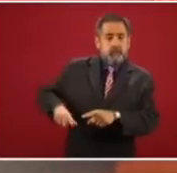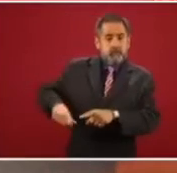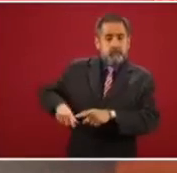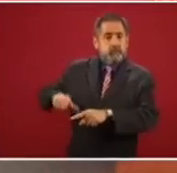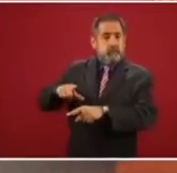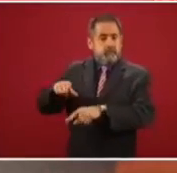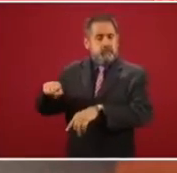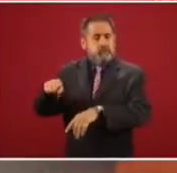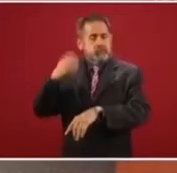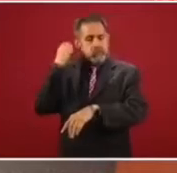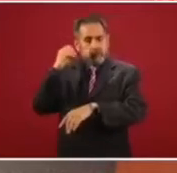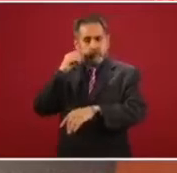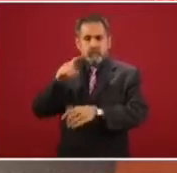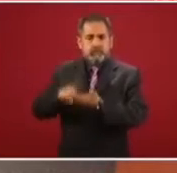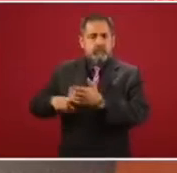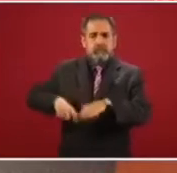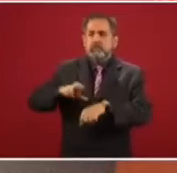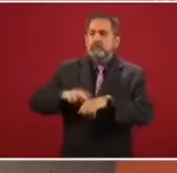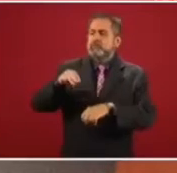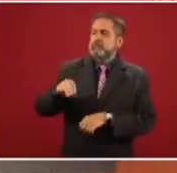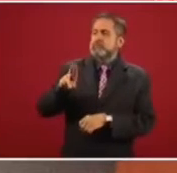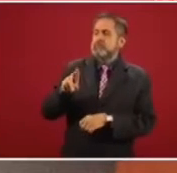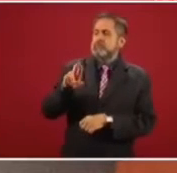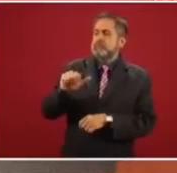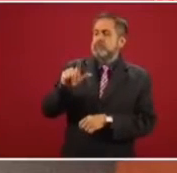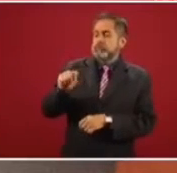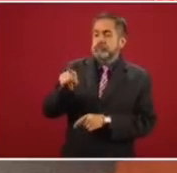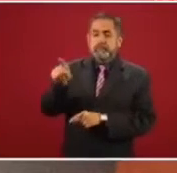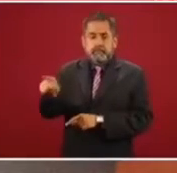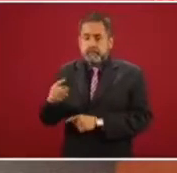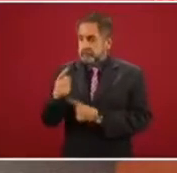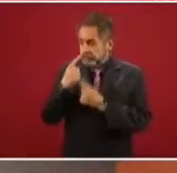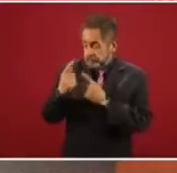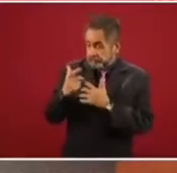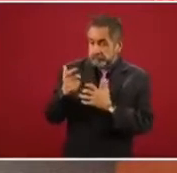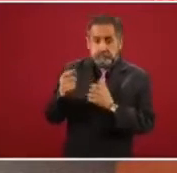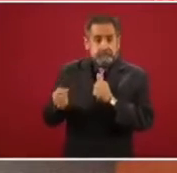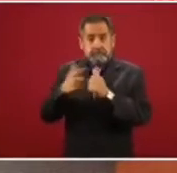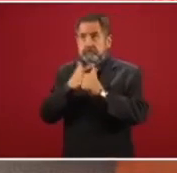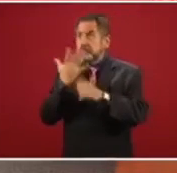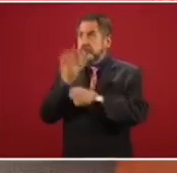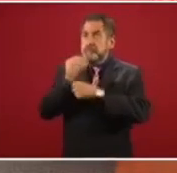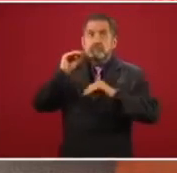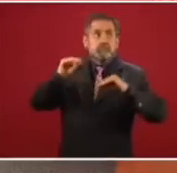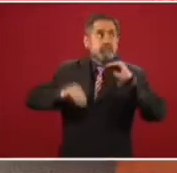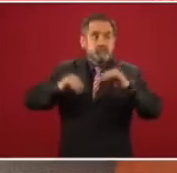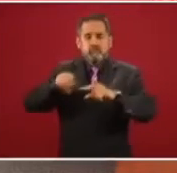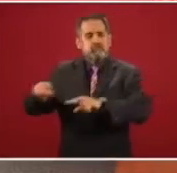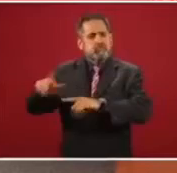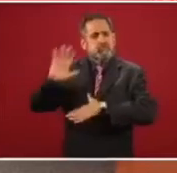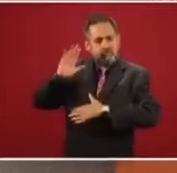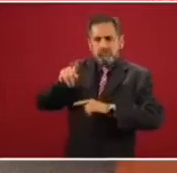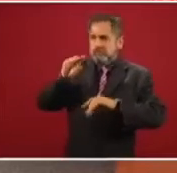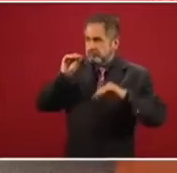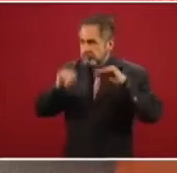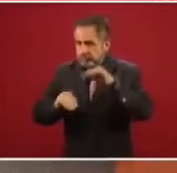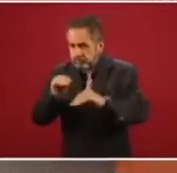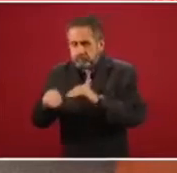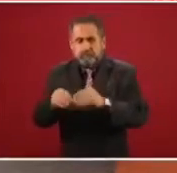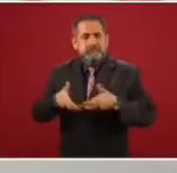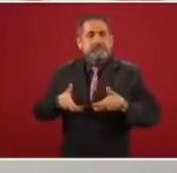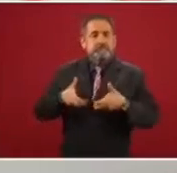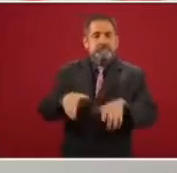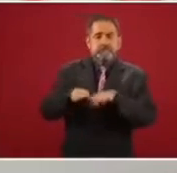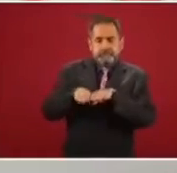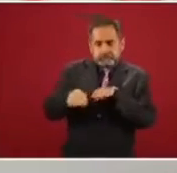el gobernador murat que acaben bien la parte del equipamiento que se comprometió el asunto del camino